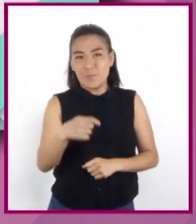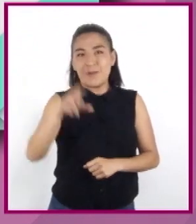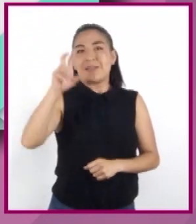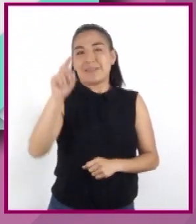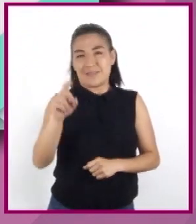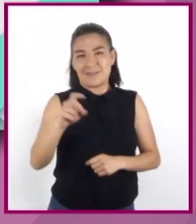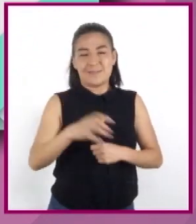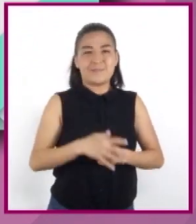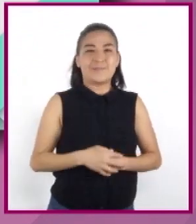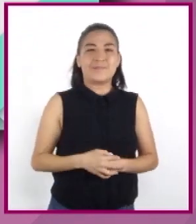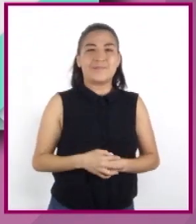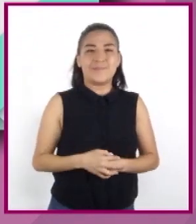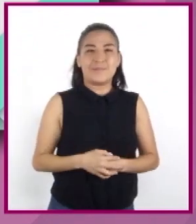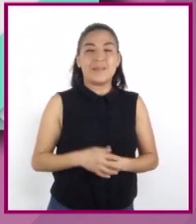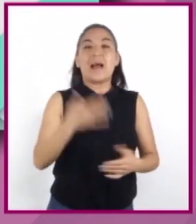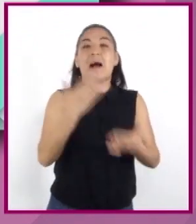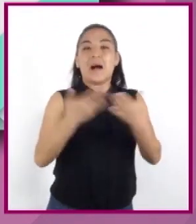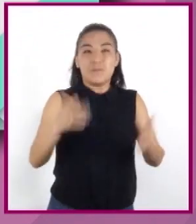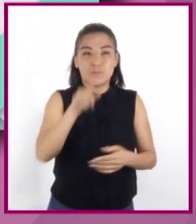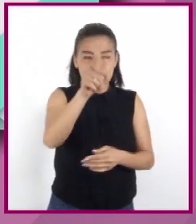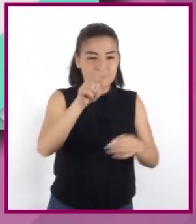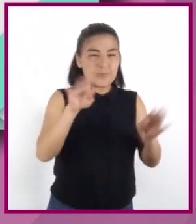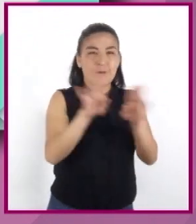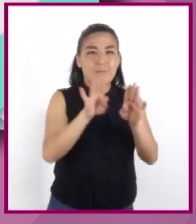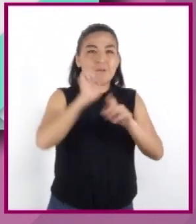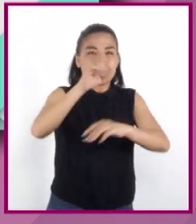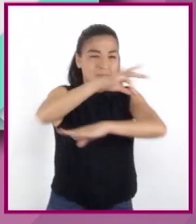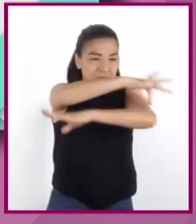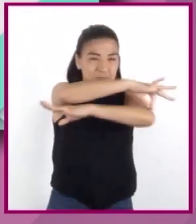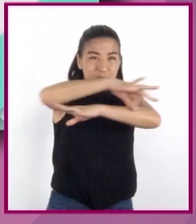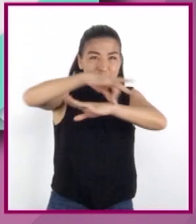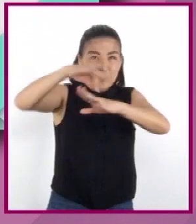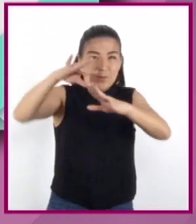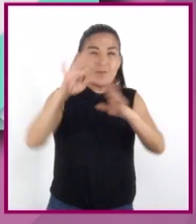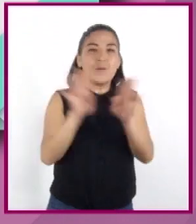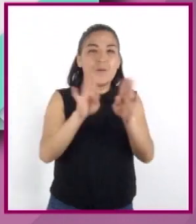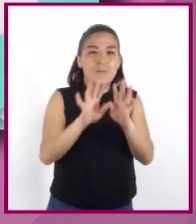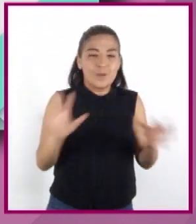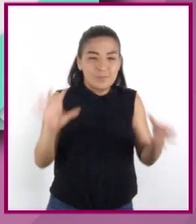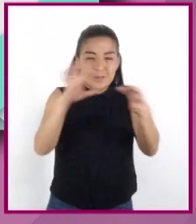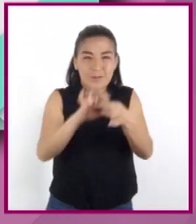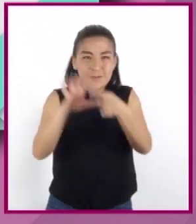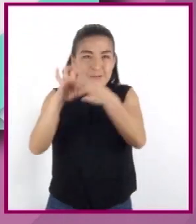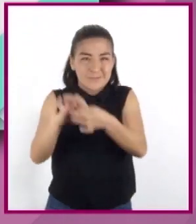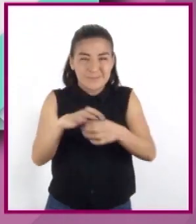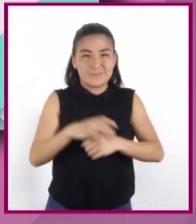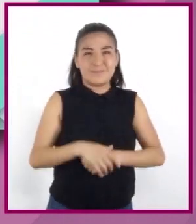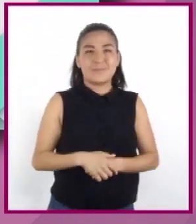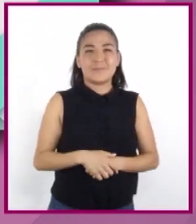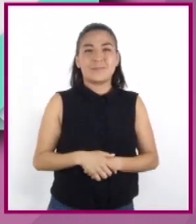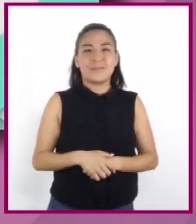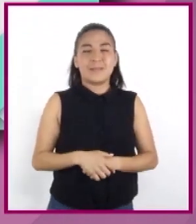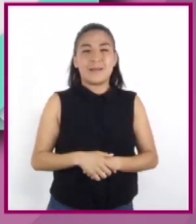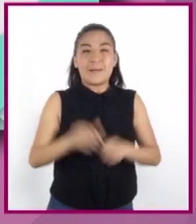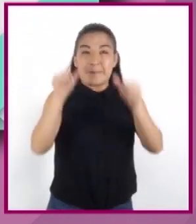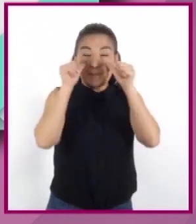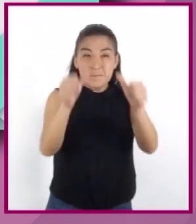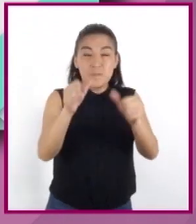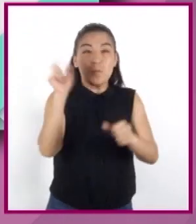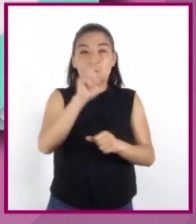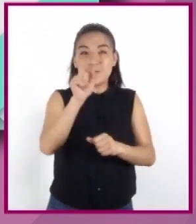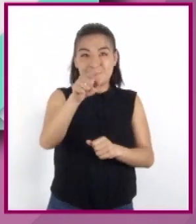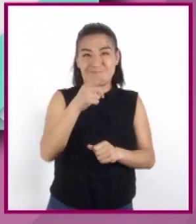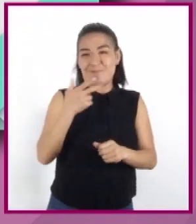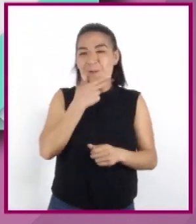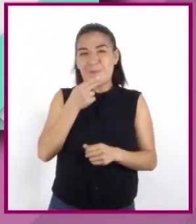20,30. Ahora unimos los puntos de la coordenada. Atención a que al momento en que el